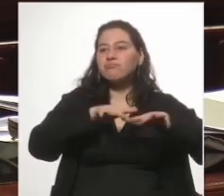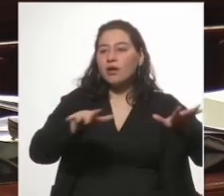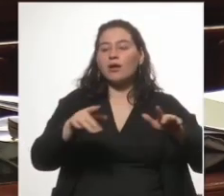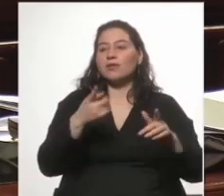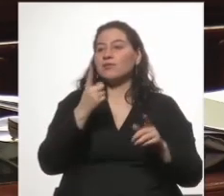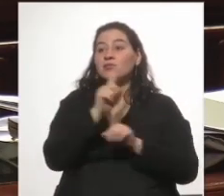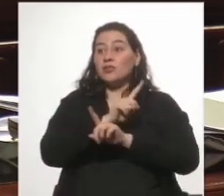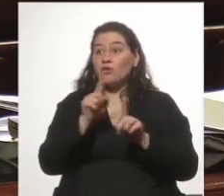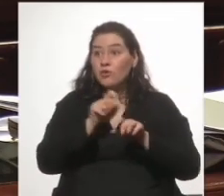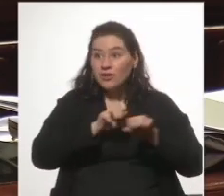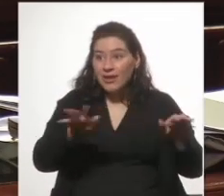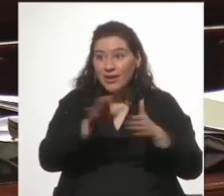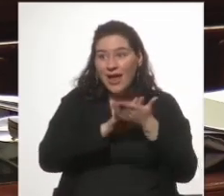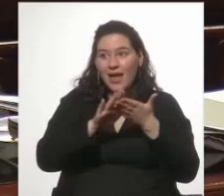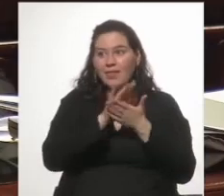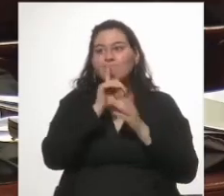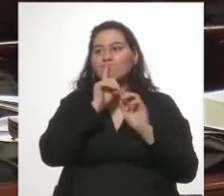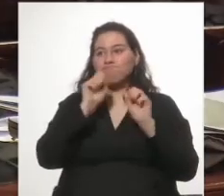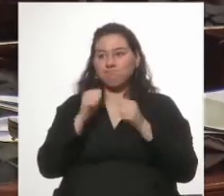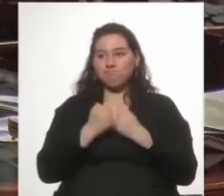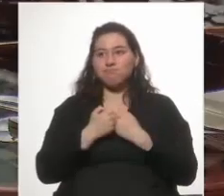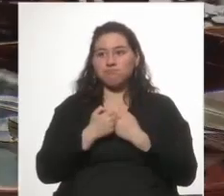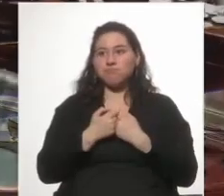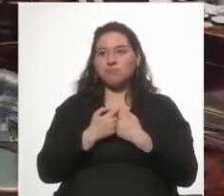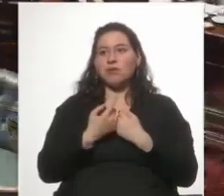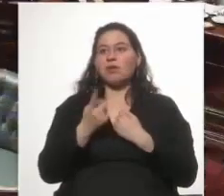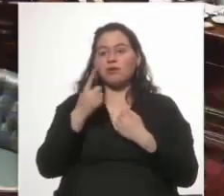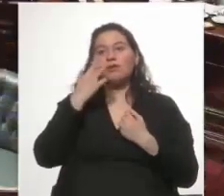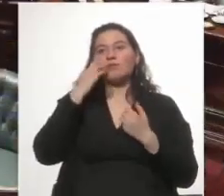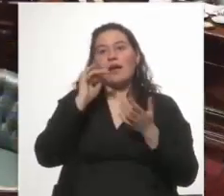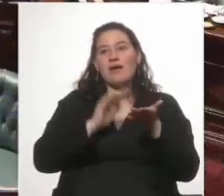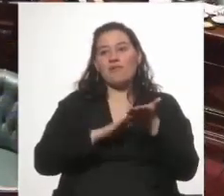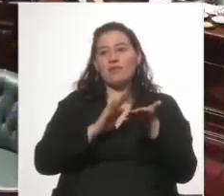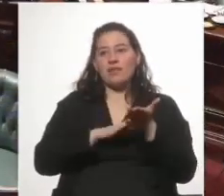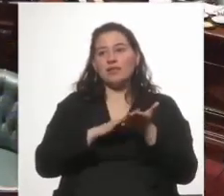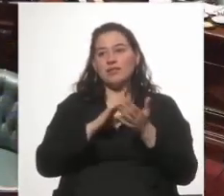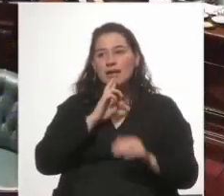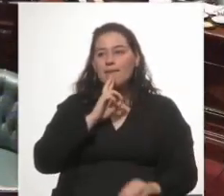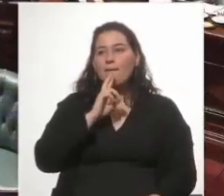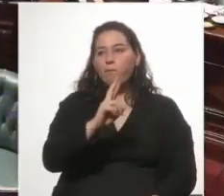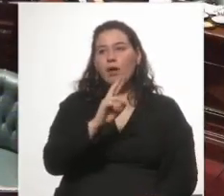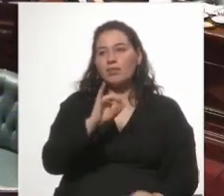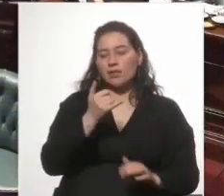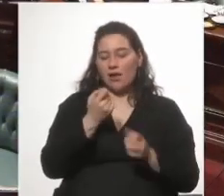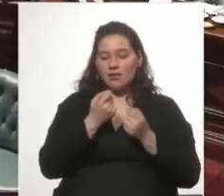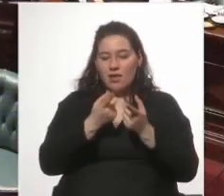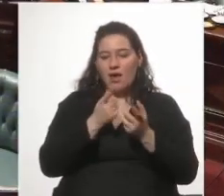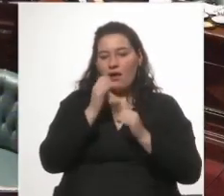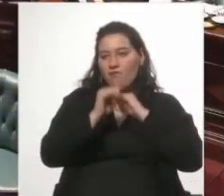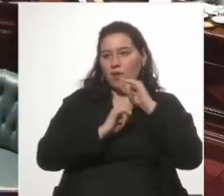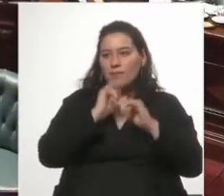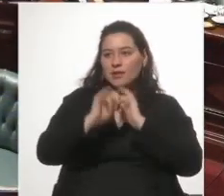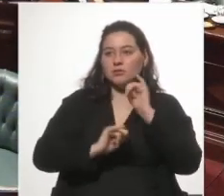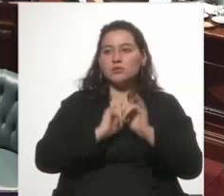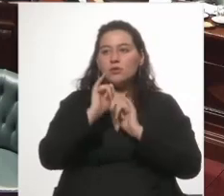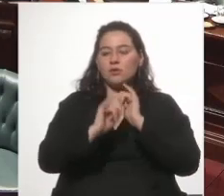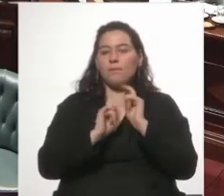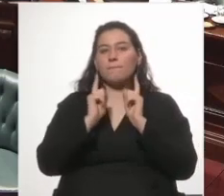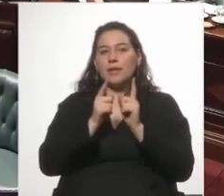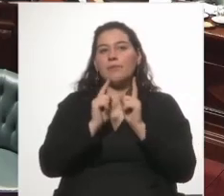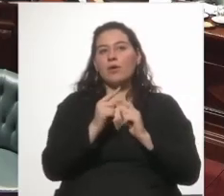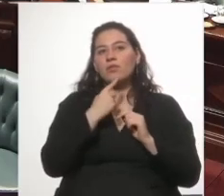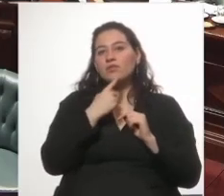no constituyó un hecho aislado. Ha quedado en evidencia, en virtud de la respuesta dada a un pedido de información, que las confesiones vertidas en